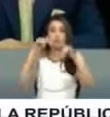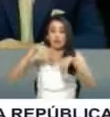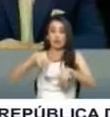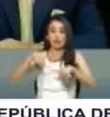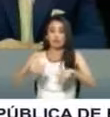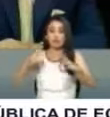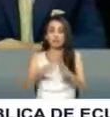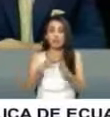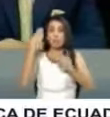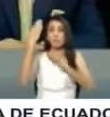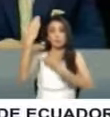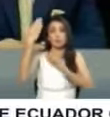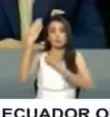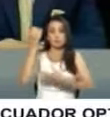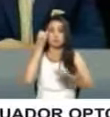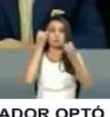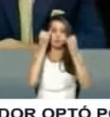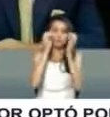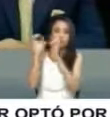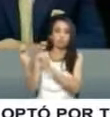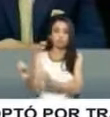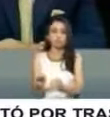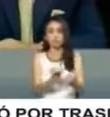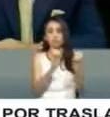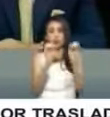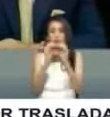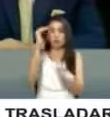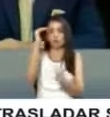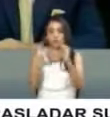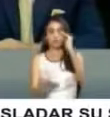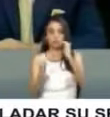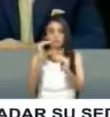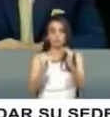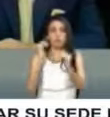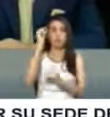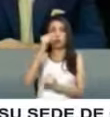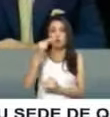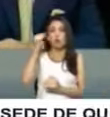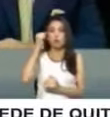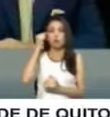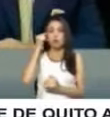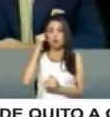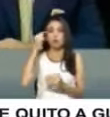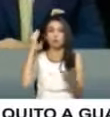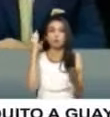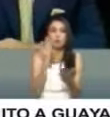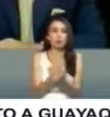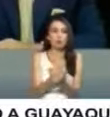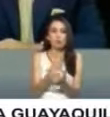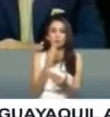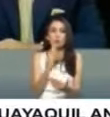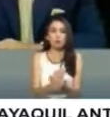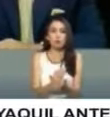en zonas estratégicas de Ecuador. Hoy también se vivió en el sexto día de paralización